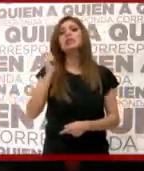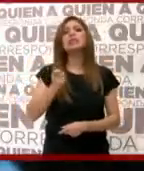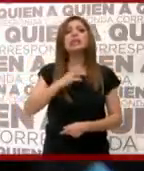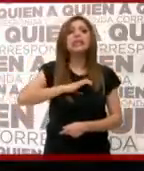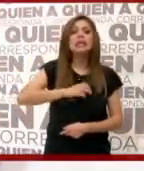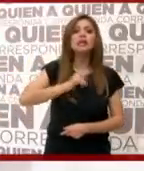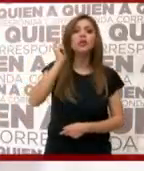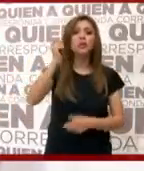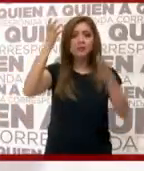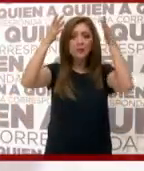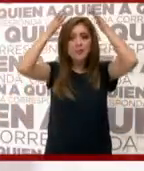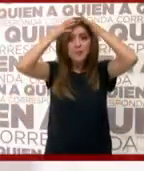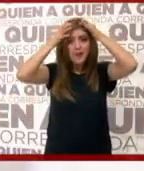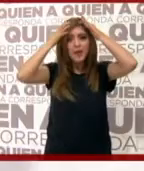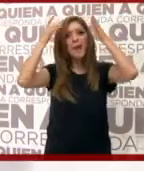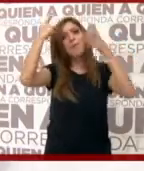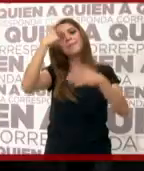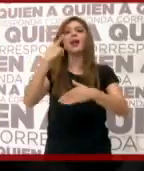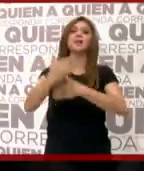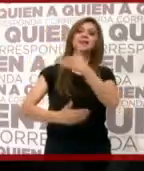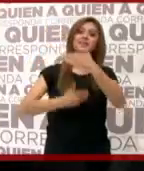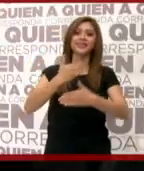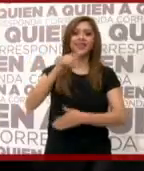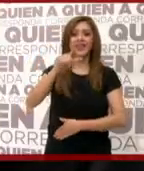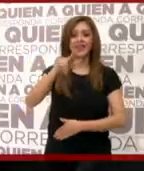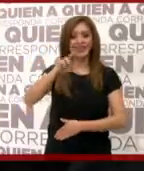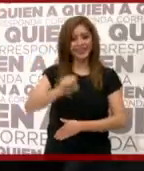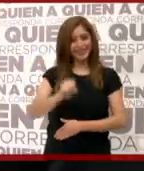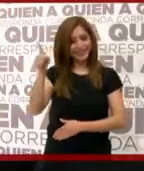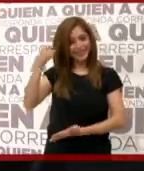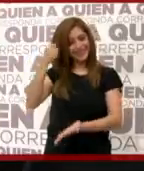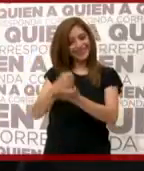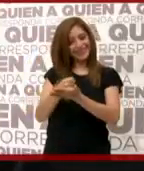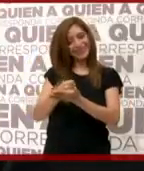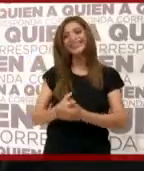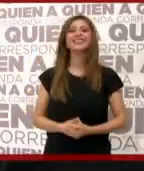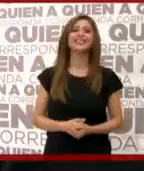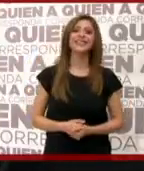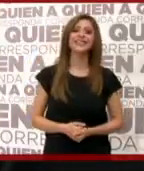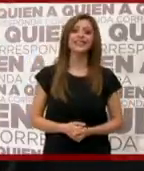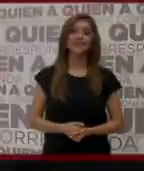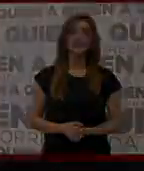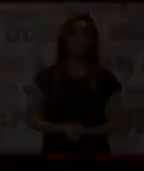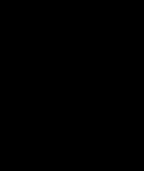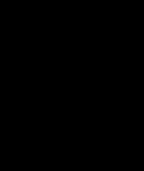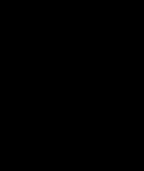Y una peluca es un motivo para seguir adelante. Luis Alejandre, a quien corresponda.